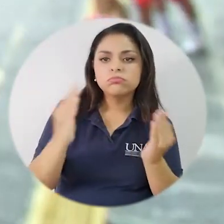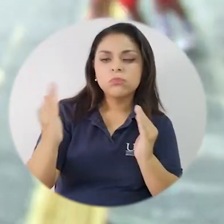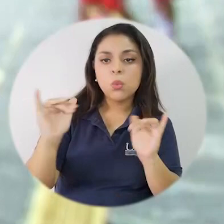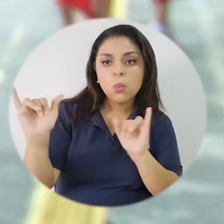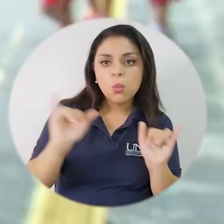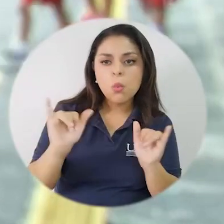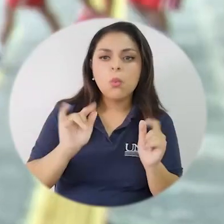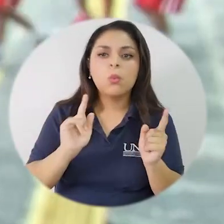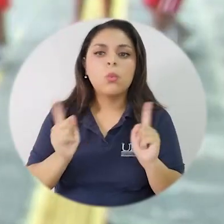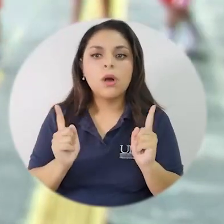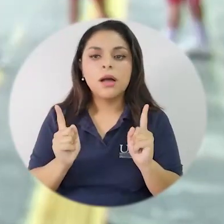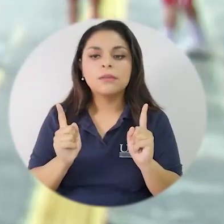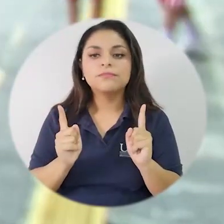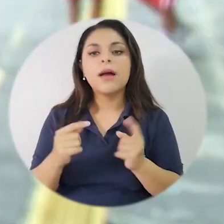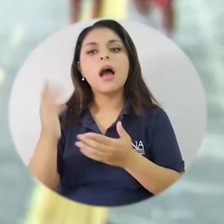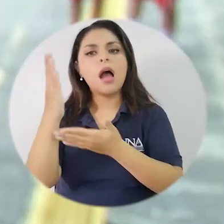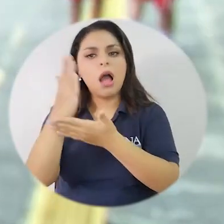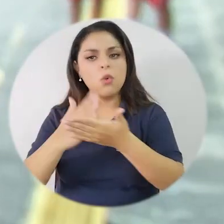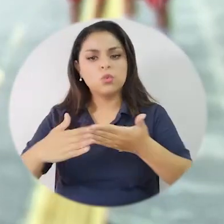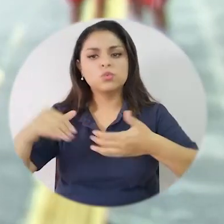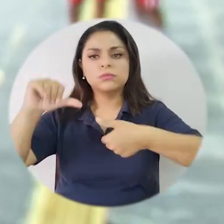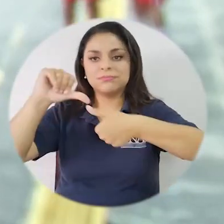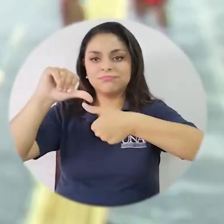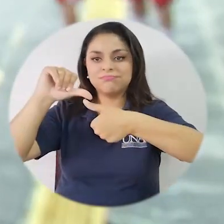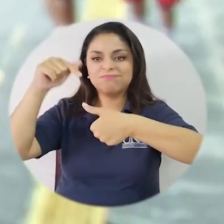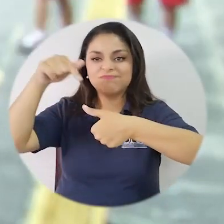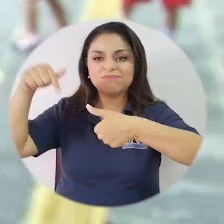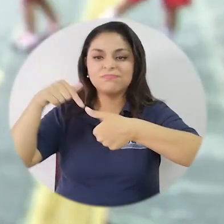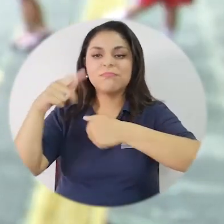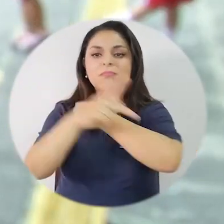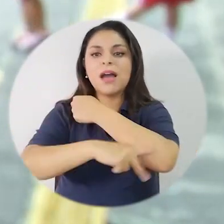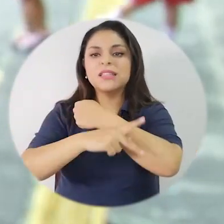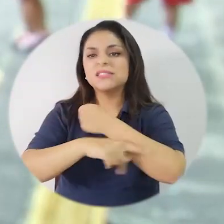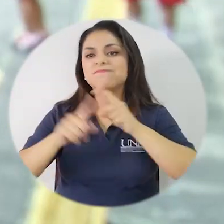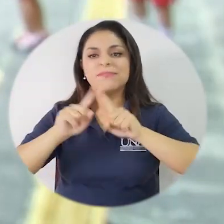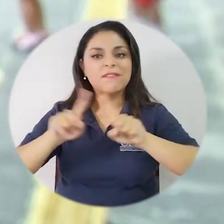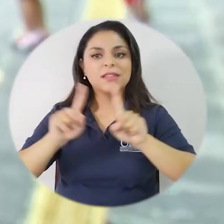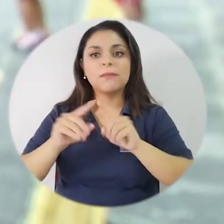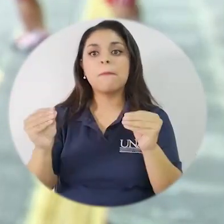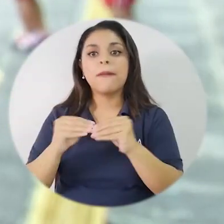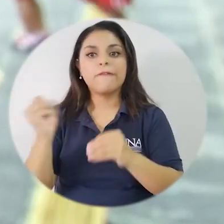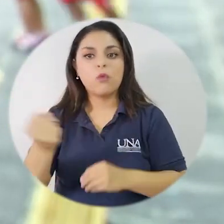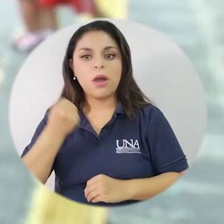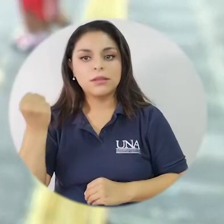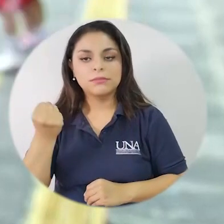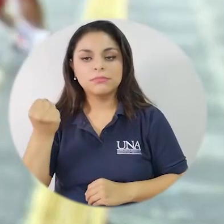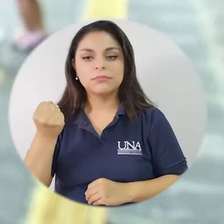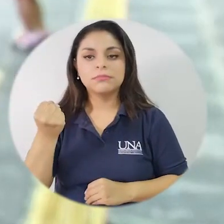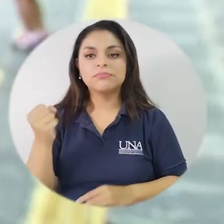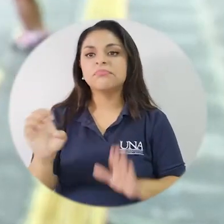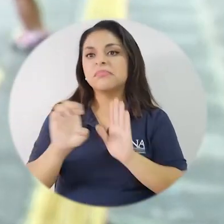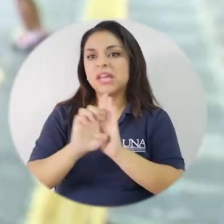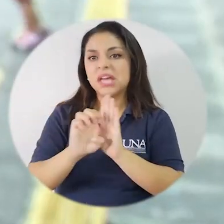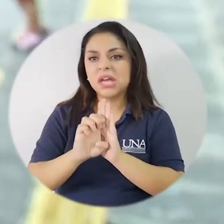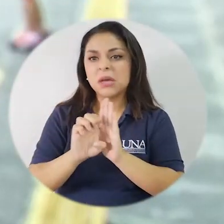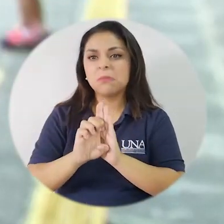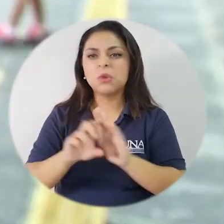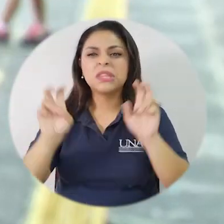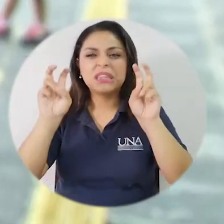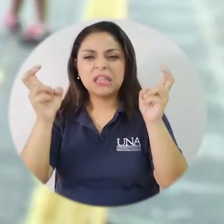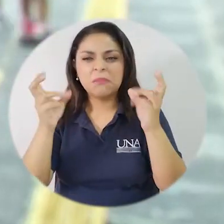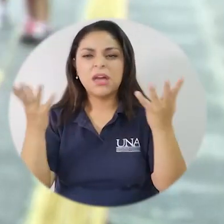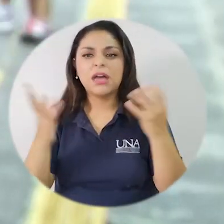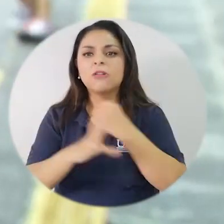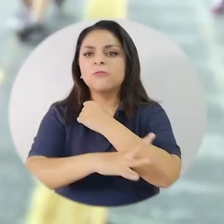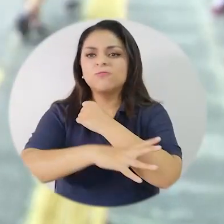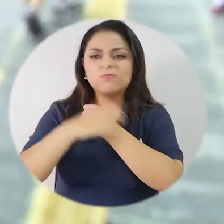pues son eh, más intensos que en otros, ¿verdad? Y hablamos de temas, por ejemplo,